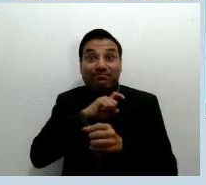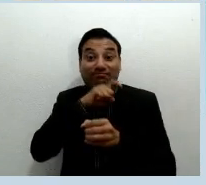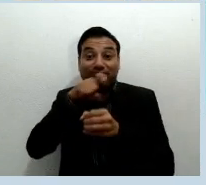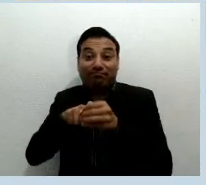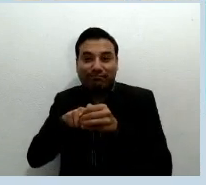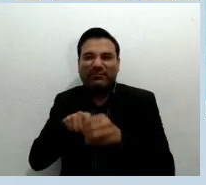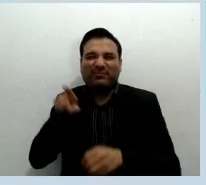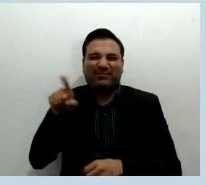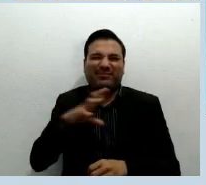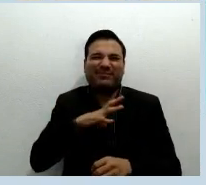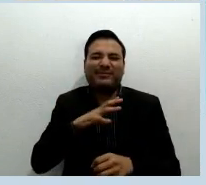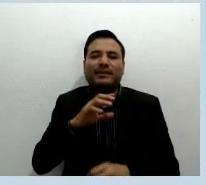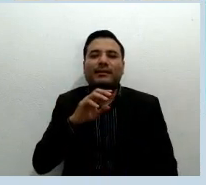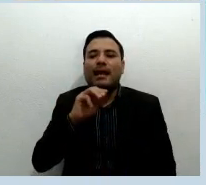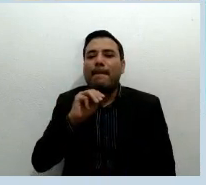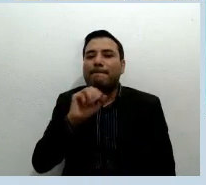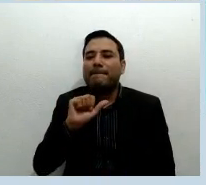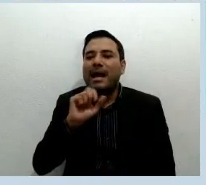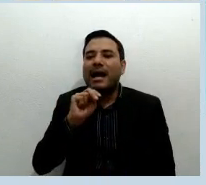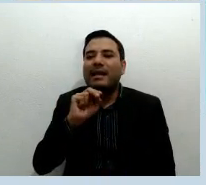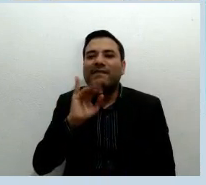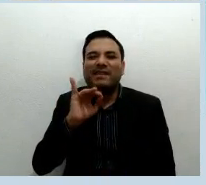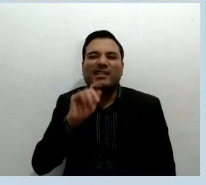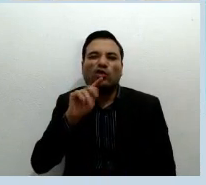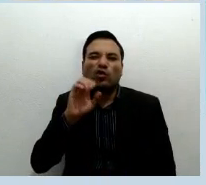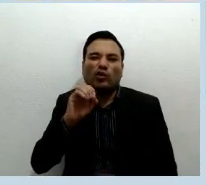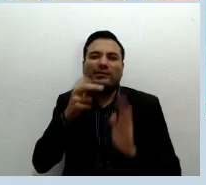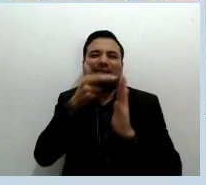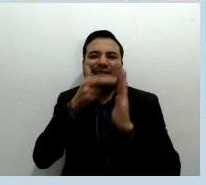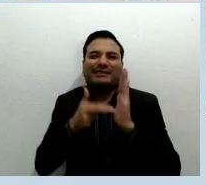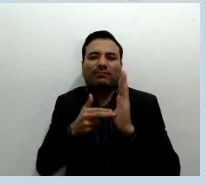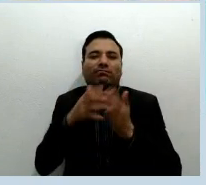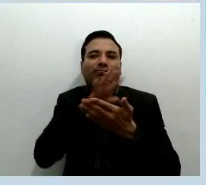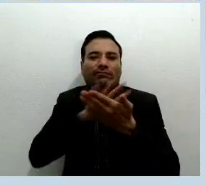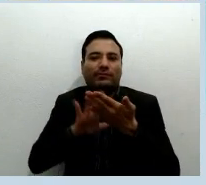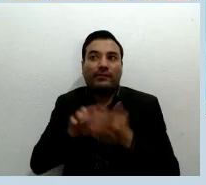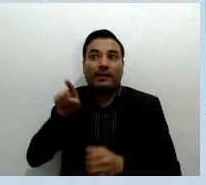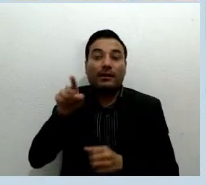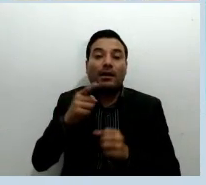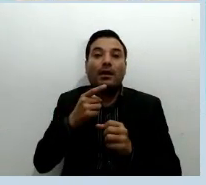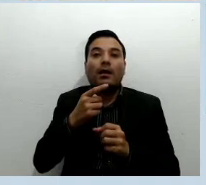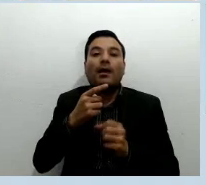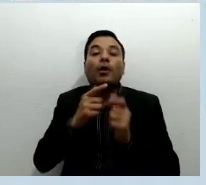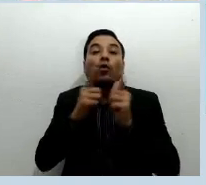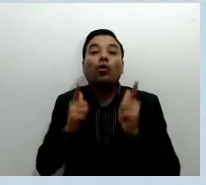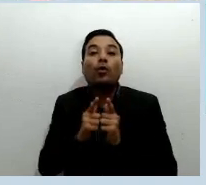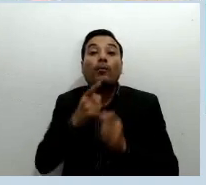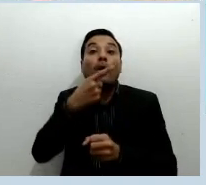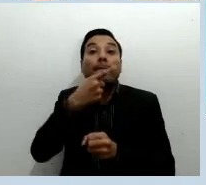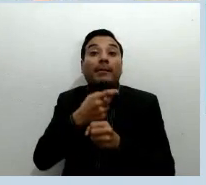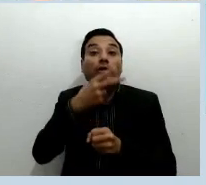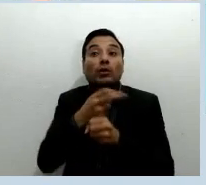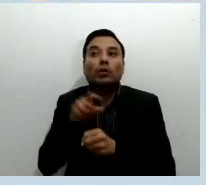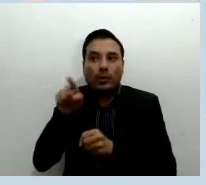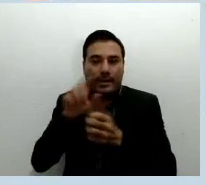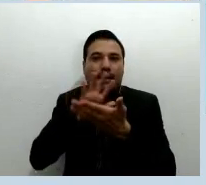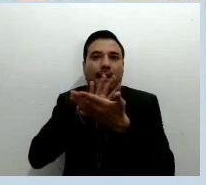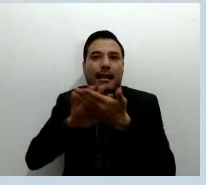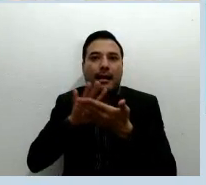lo leyeron la primera y la segunda generación entonces yo dije qué pro